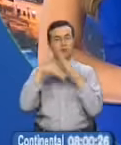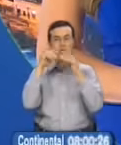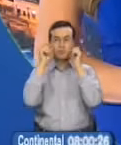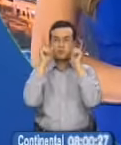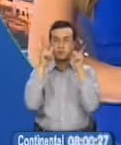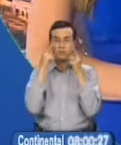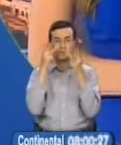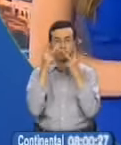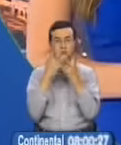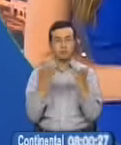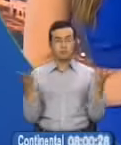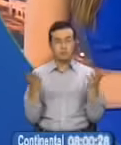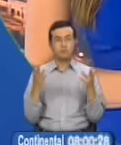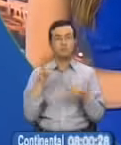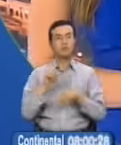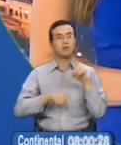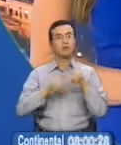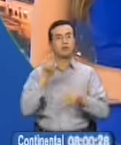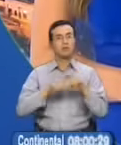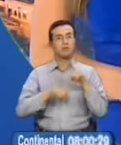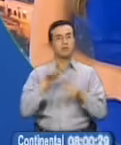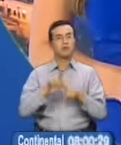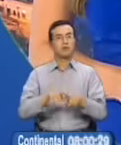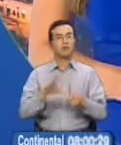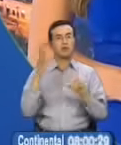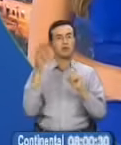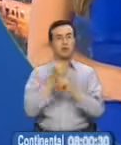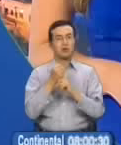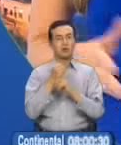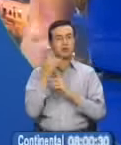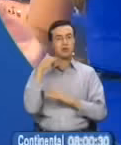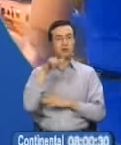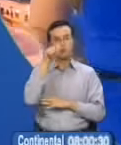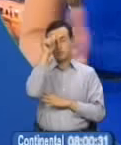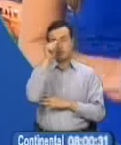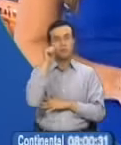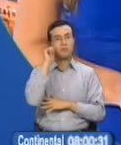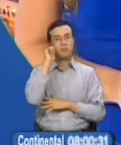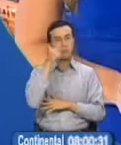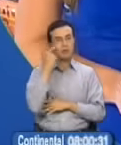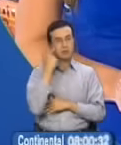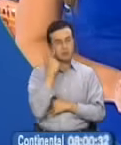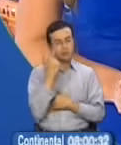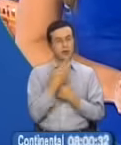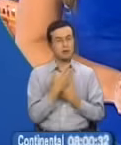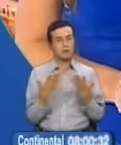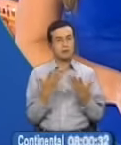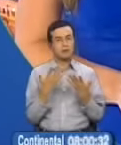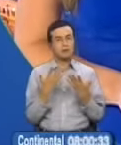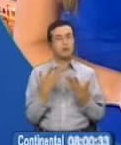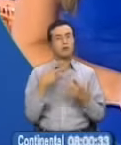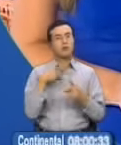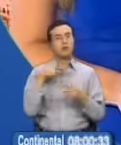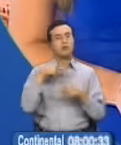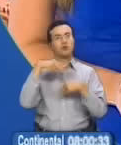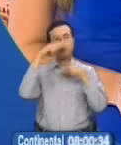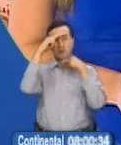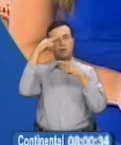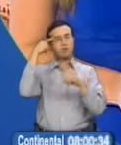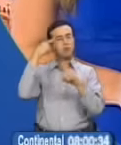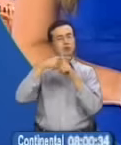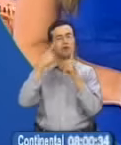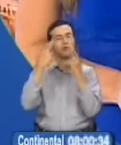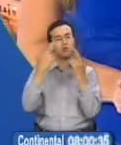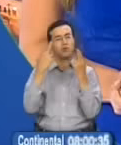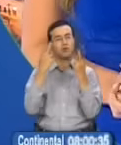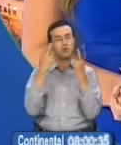pendientes de este resultado. Para nuestro compañero también los éxitos en este fin de semana. Y mañana esperamos pues que tengamos la buena noticia de que Independiente sea